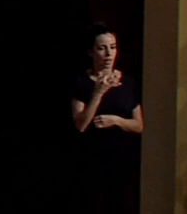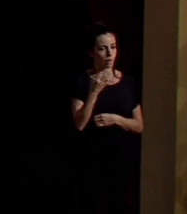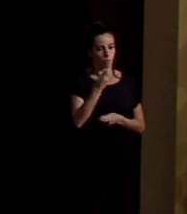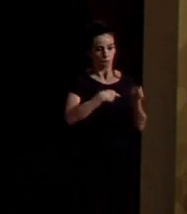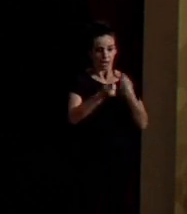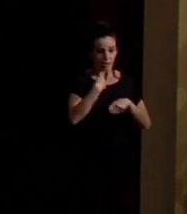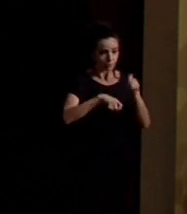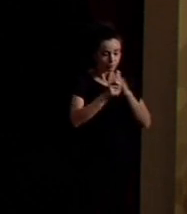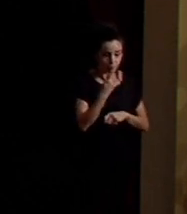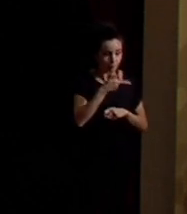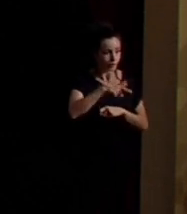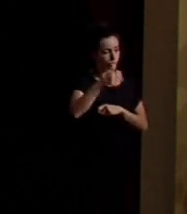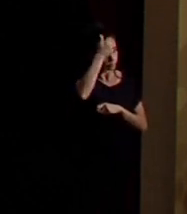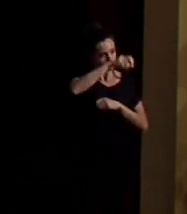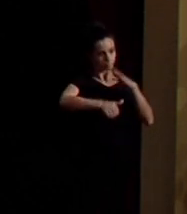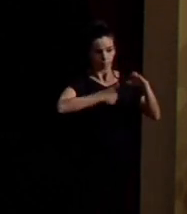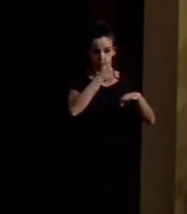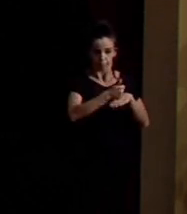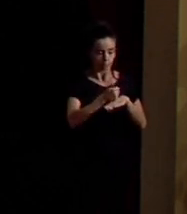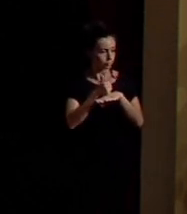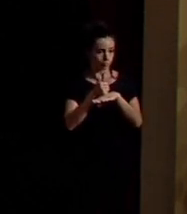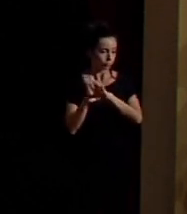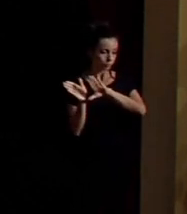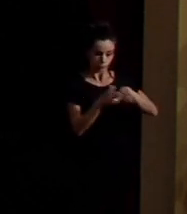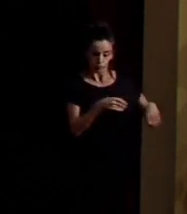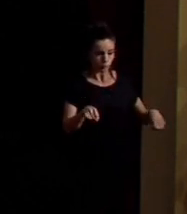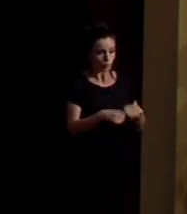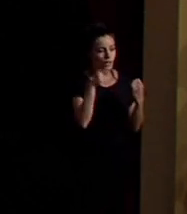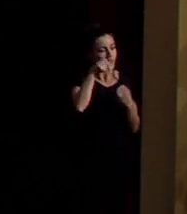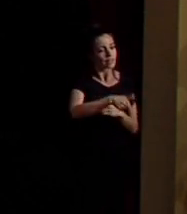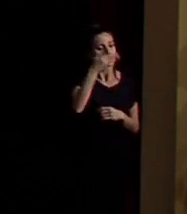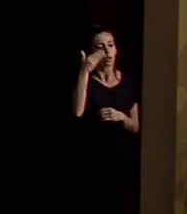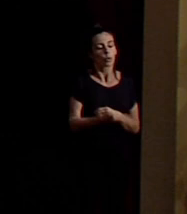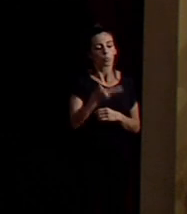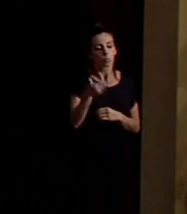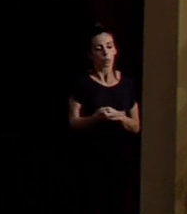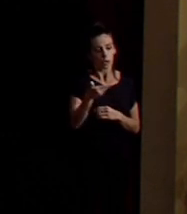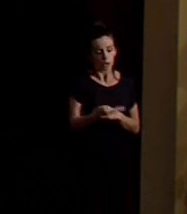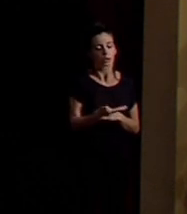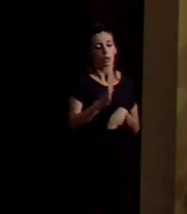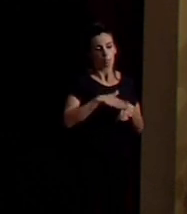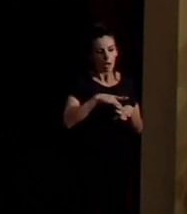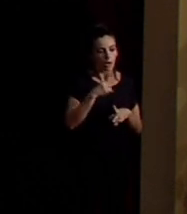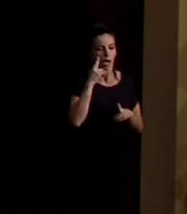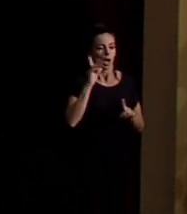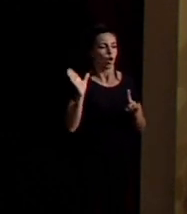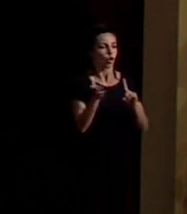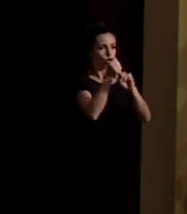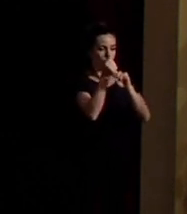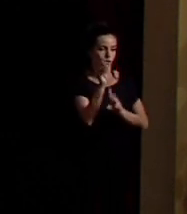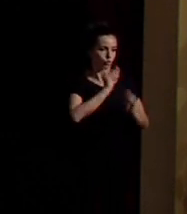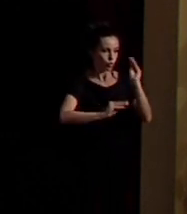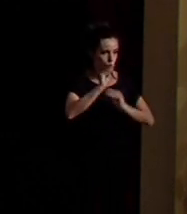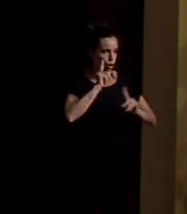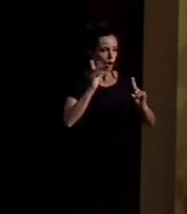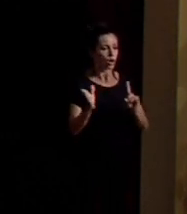desmercantilizar y despatriarcalizar, ¿no? Yo creo que ahí es donde estaría la clave de, efectivamente, encontrar una solución, una